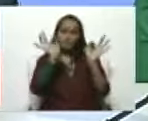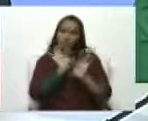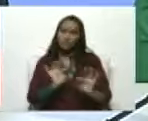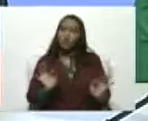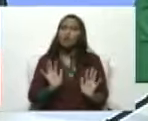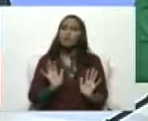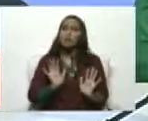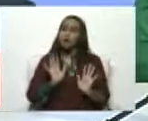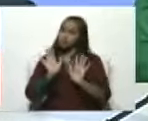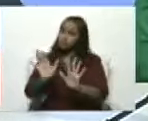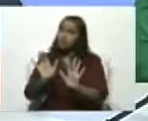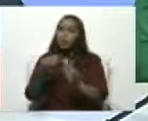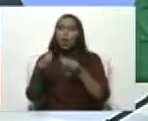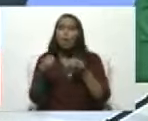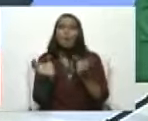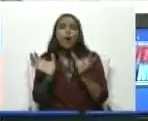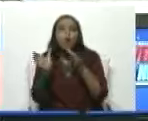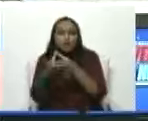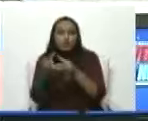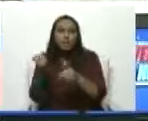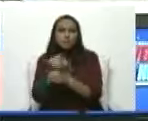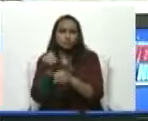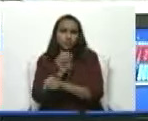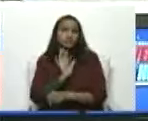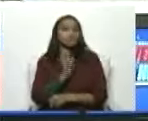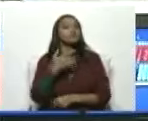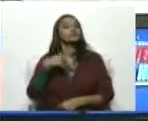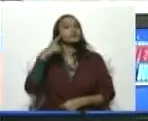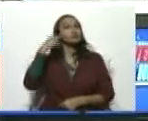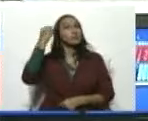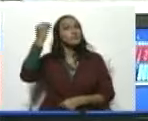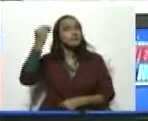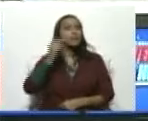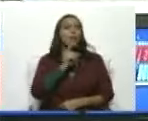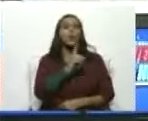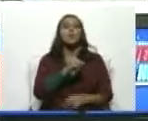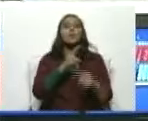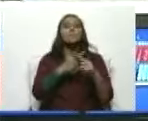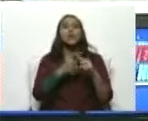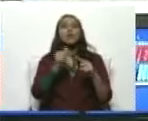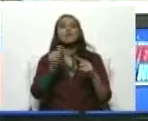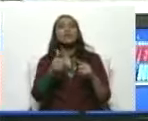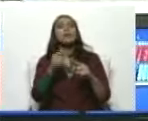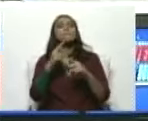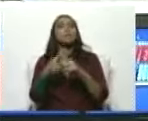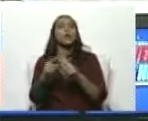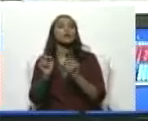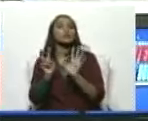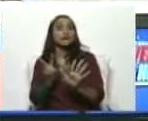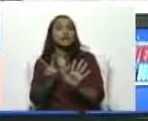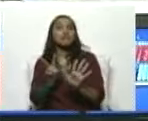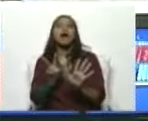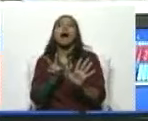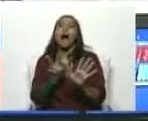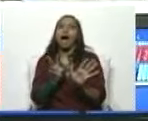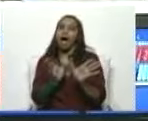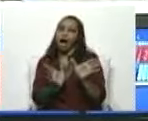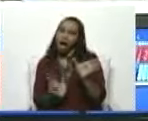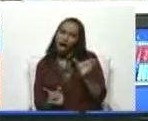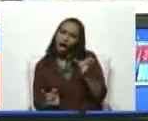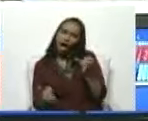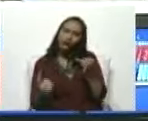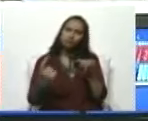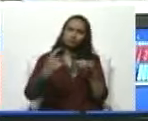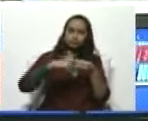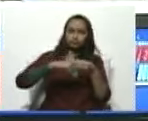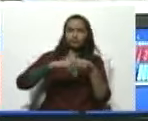de trabajo. Ah, creemos que con este 1x10x7 estamos nosotros abarcando, cubriendo todo el